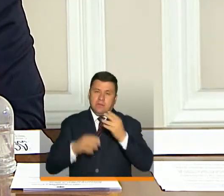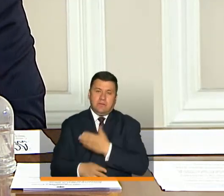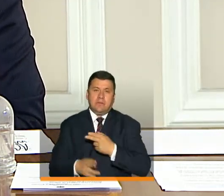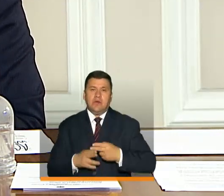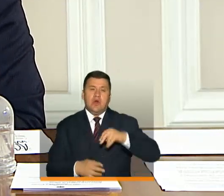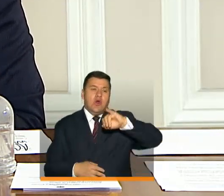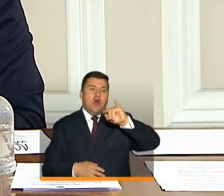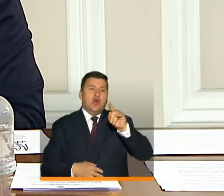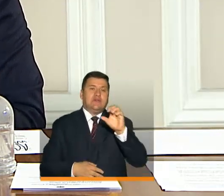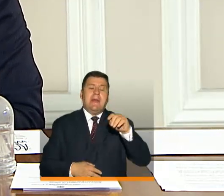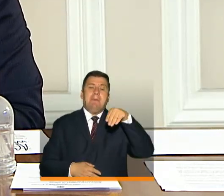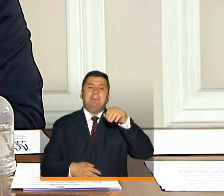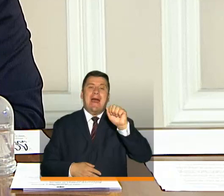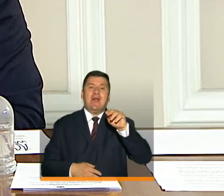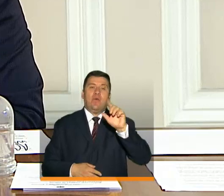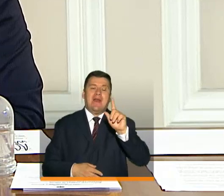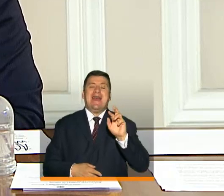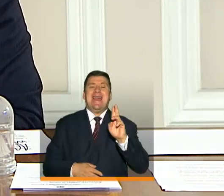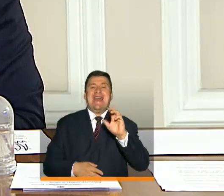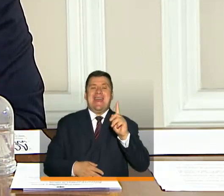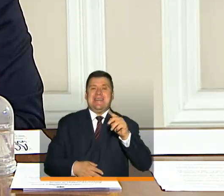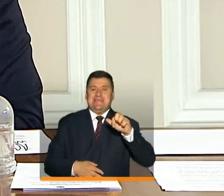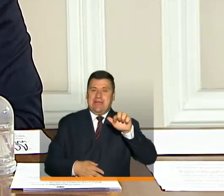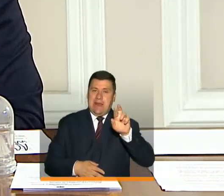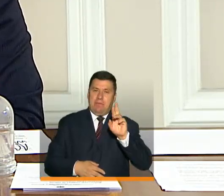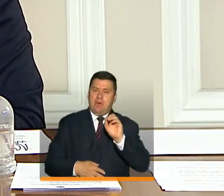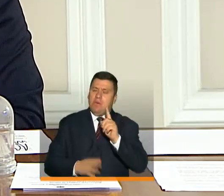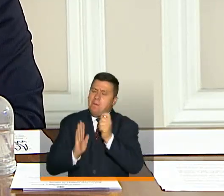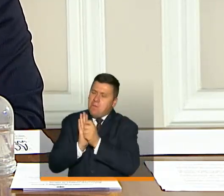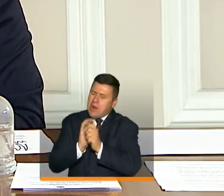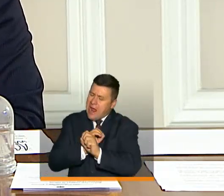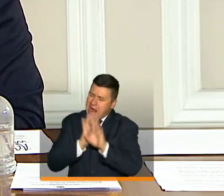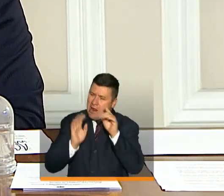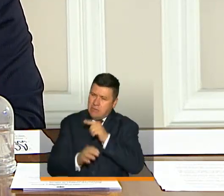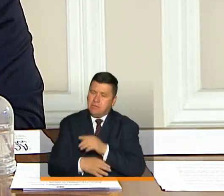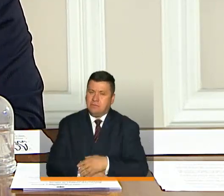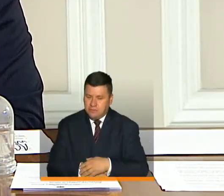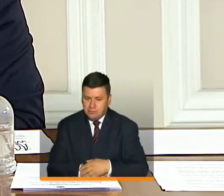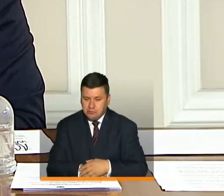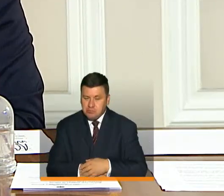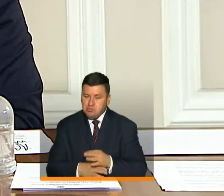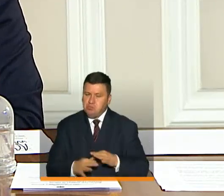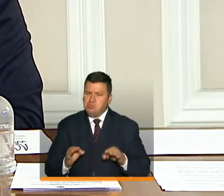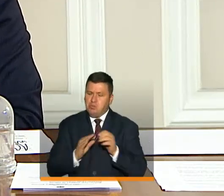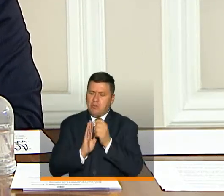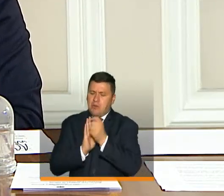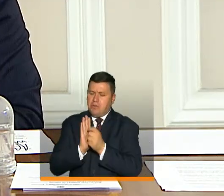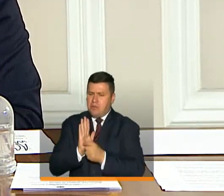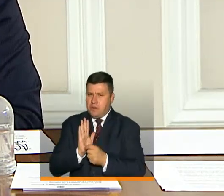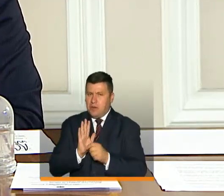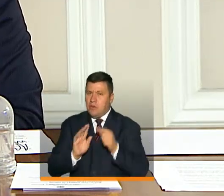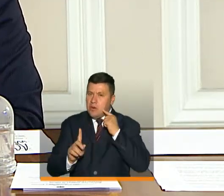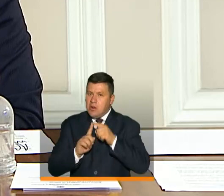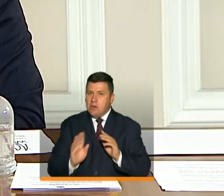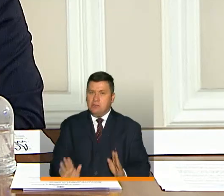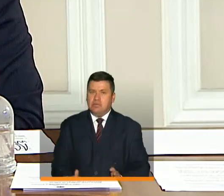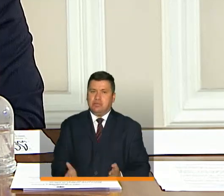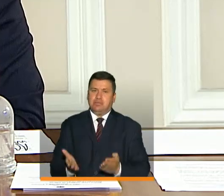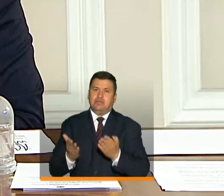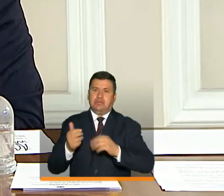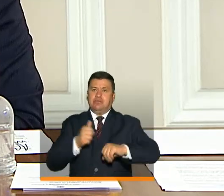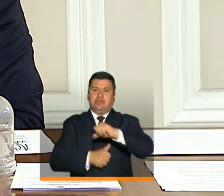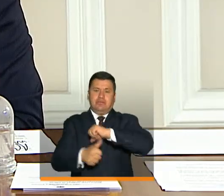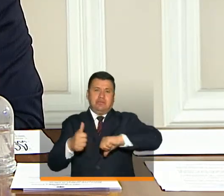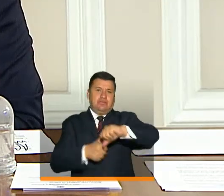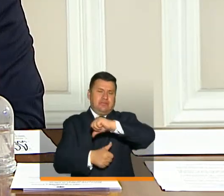José Manuel Restrepo. Ministro, temas muy puntuales, estos aspectos que tienen que ver con la recuperación segura de